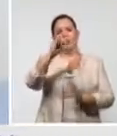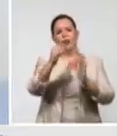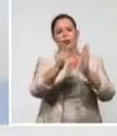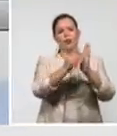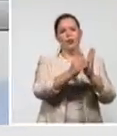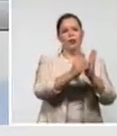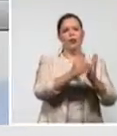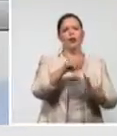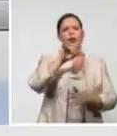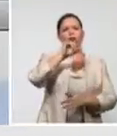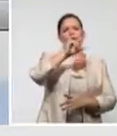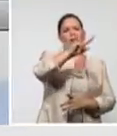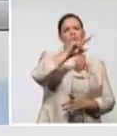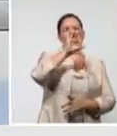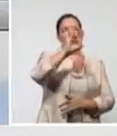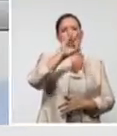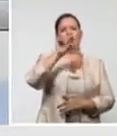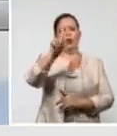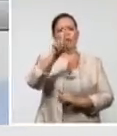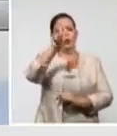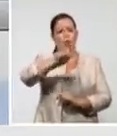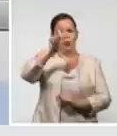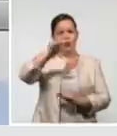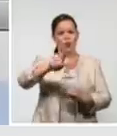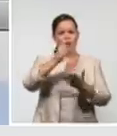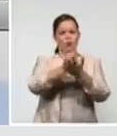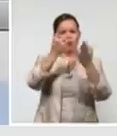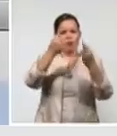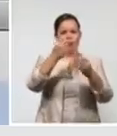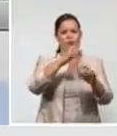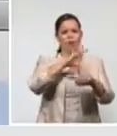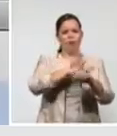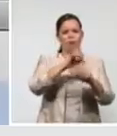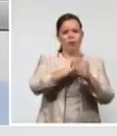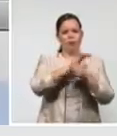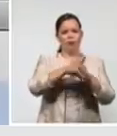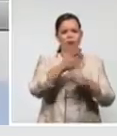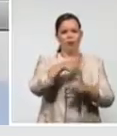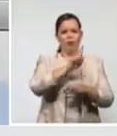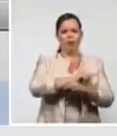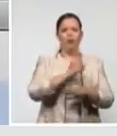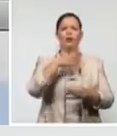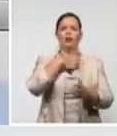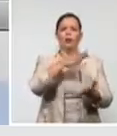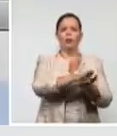136.981 casos confirmados ayer. Se acumulan